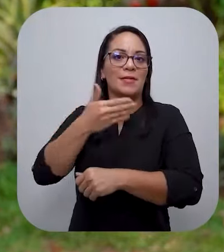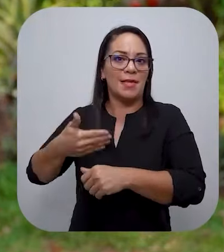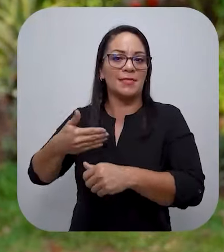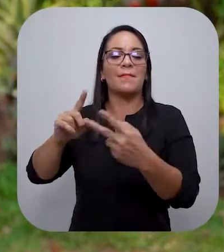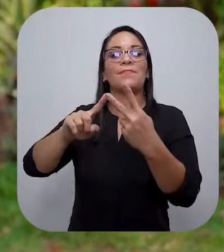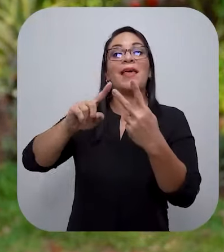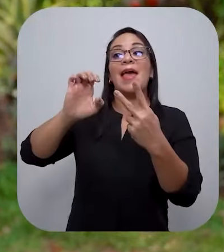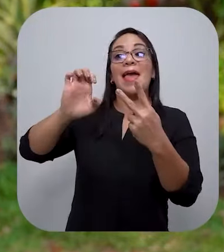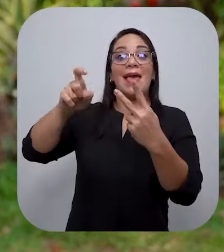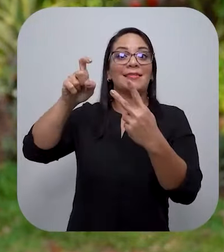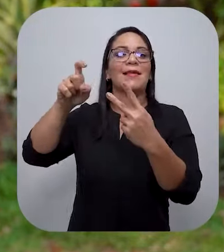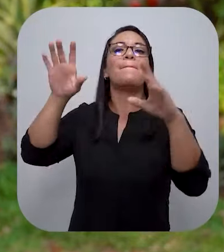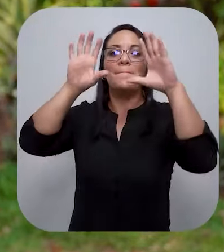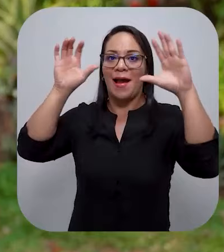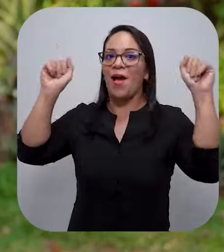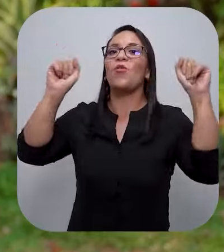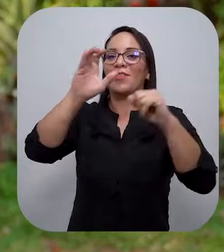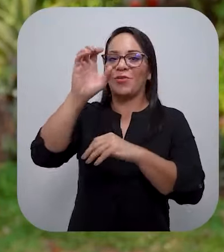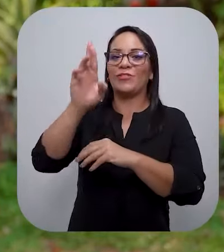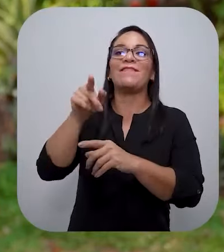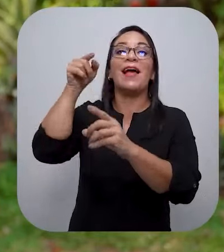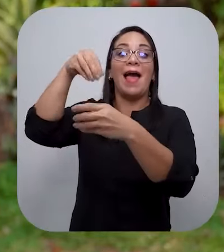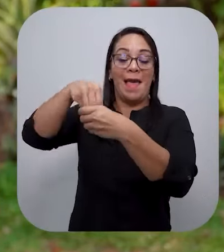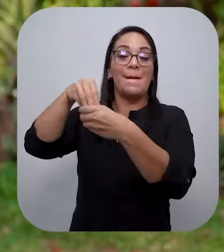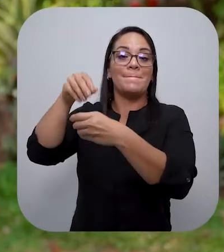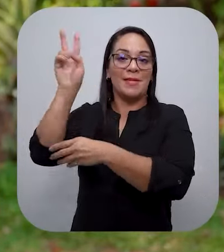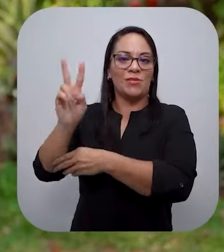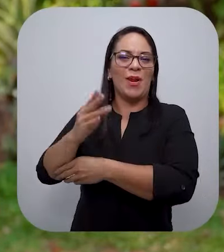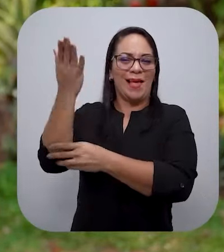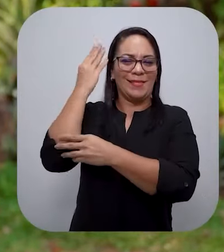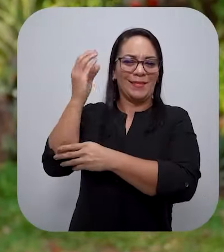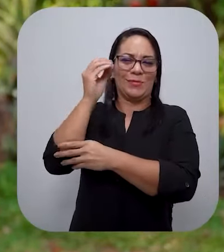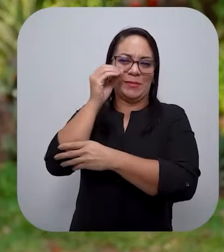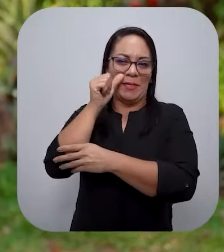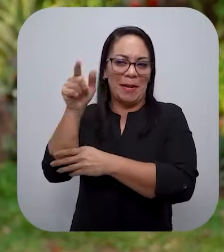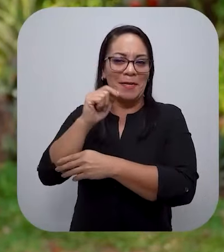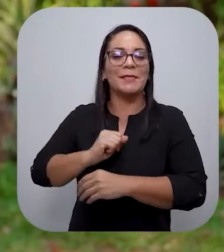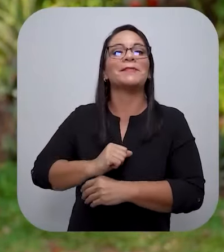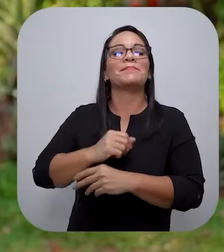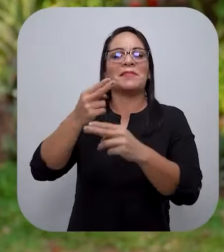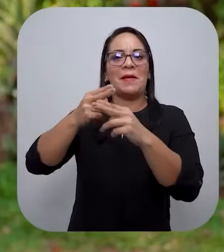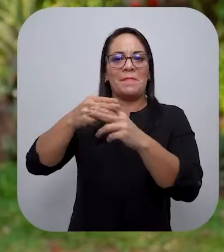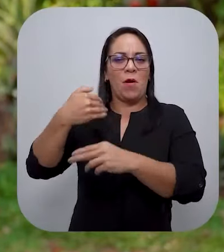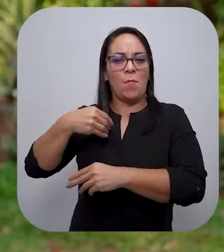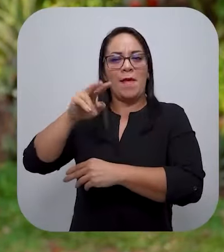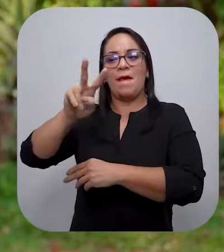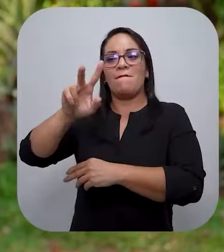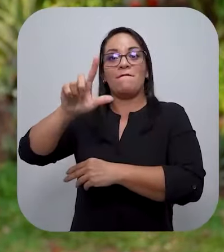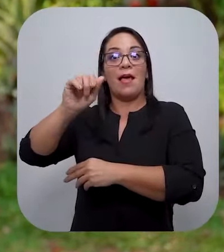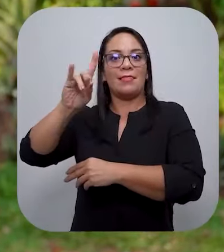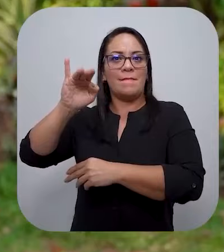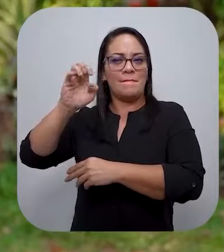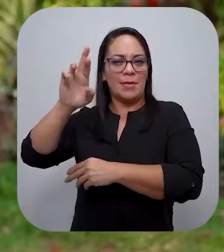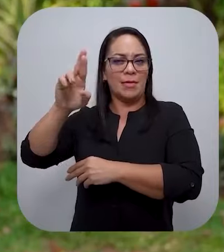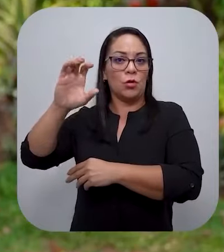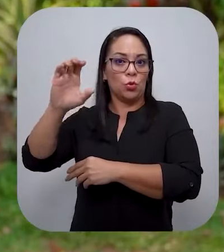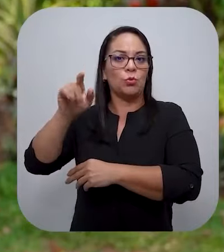de Costa Rica en Venezuela durante la administración Arias Sánchez Vladimir de la cruz manifestó